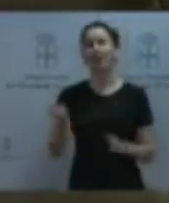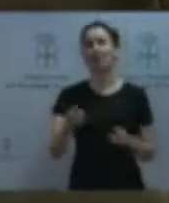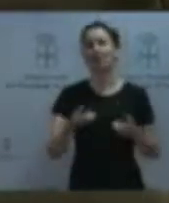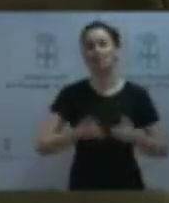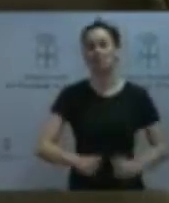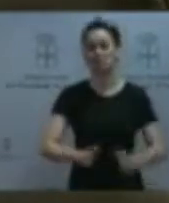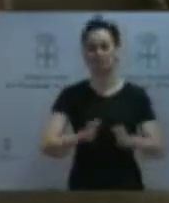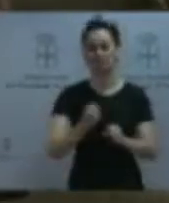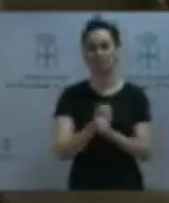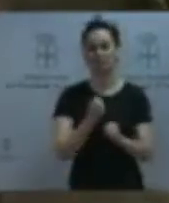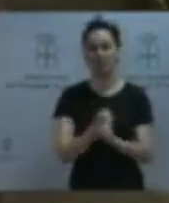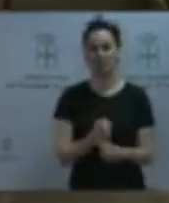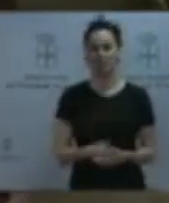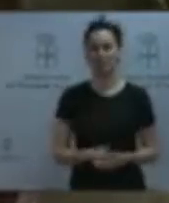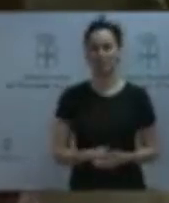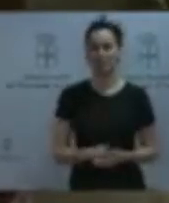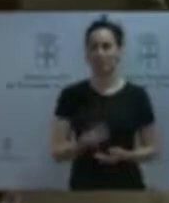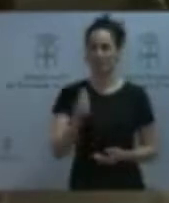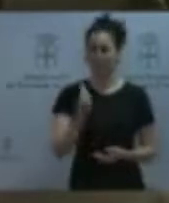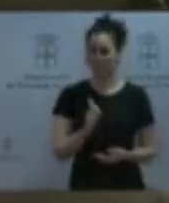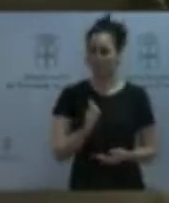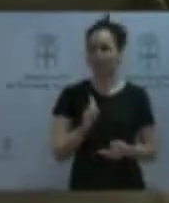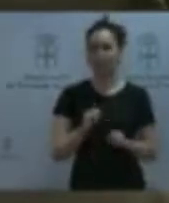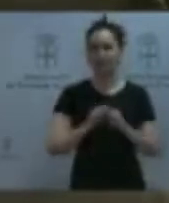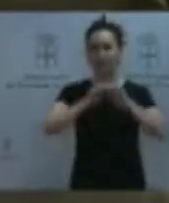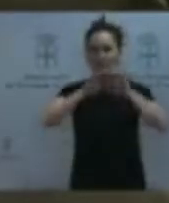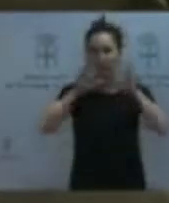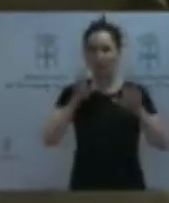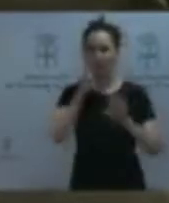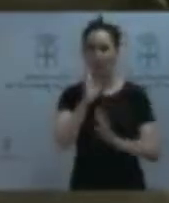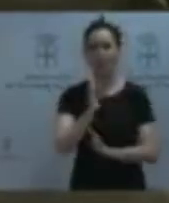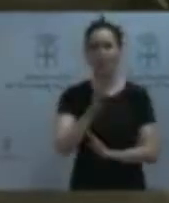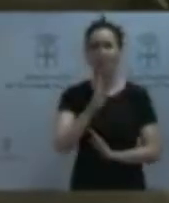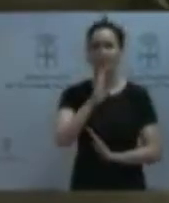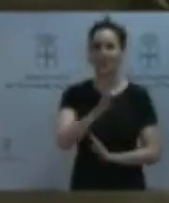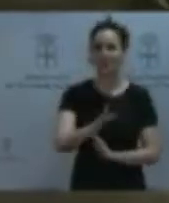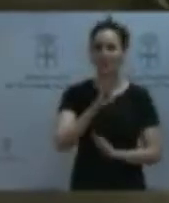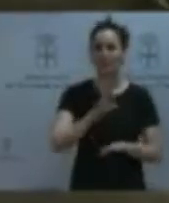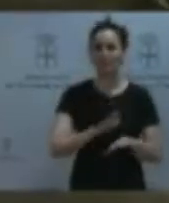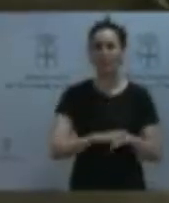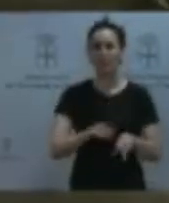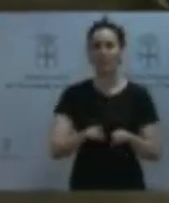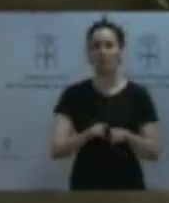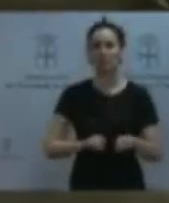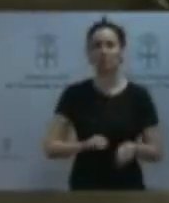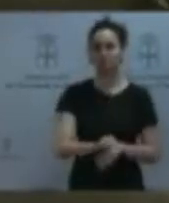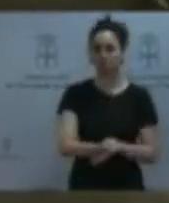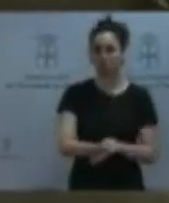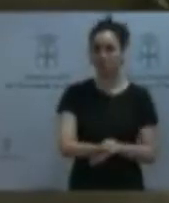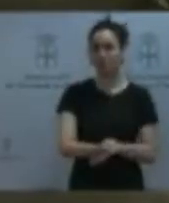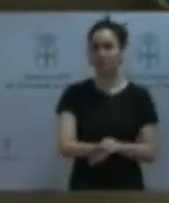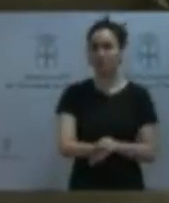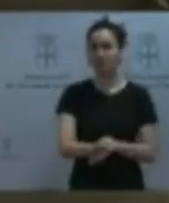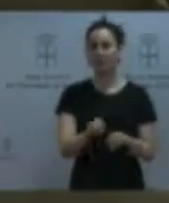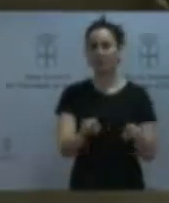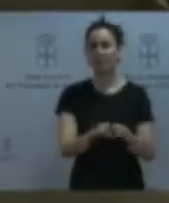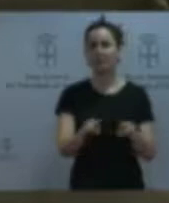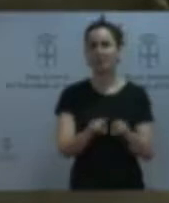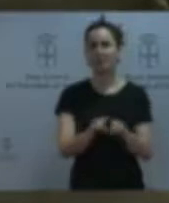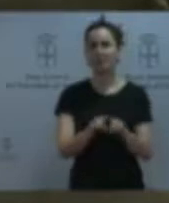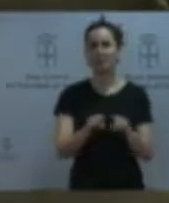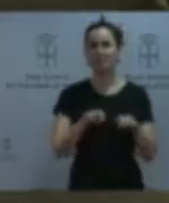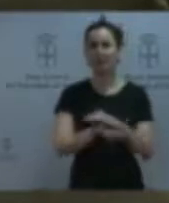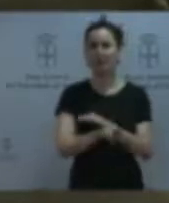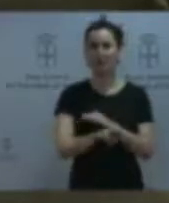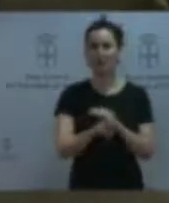duda de que se consigue un impacto directo en la concesión de las ayudas, acomodando recursos públicos a beneficiarios determinados en la elaboración de